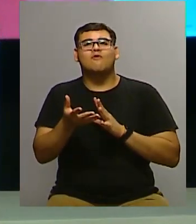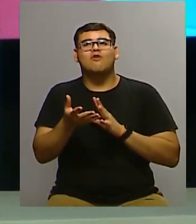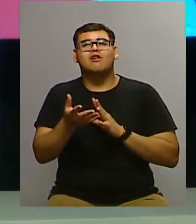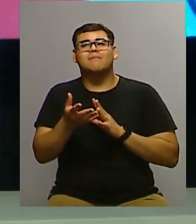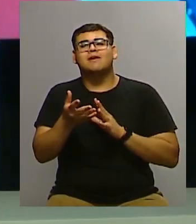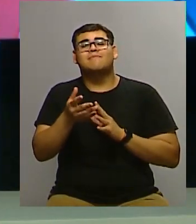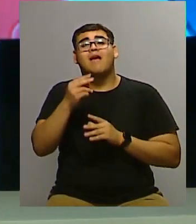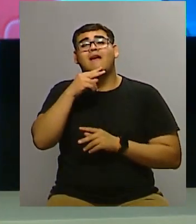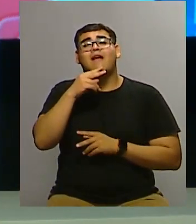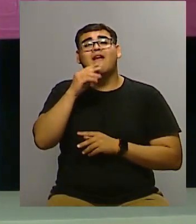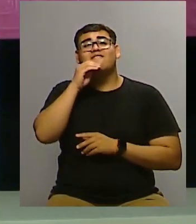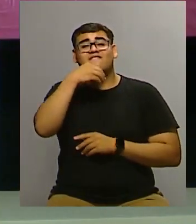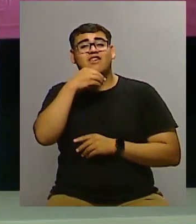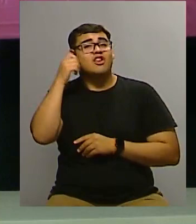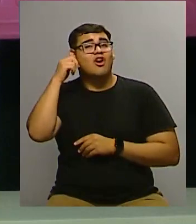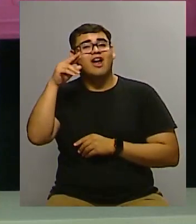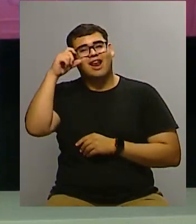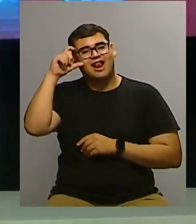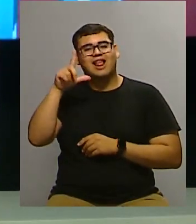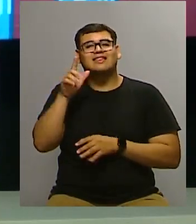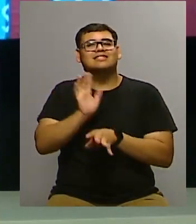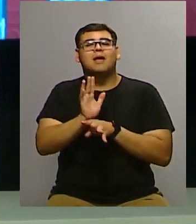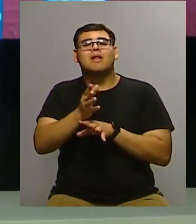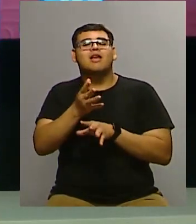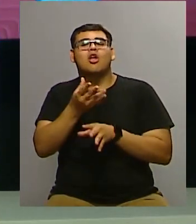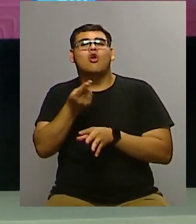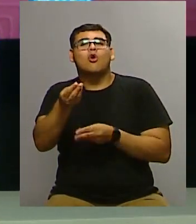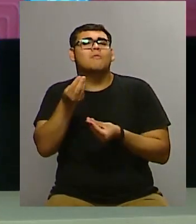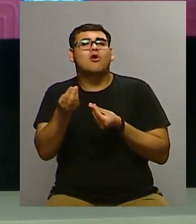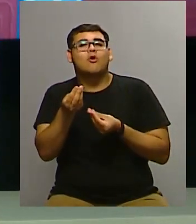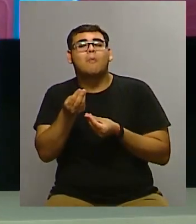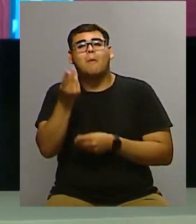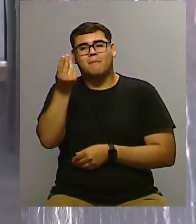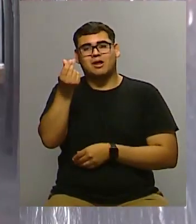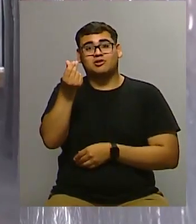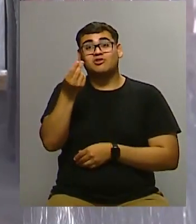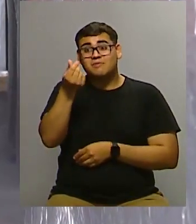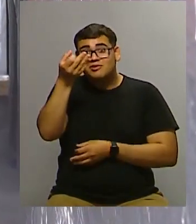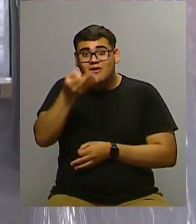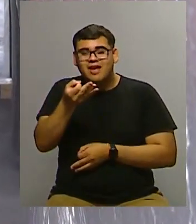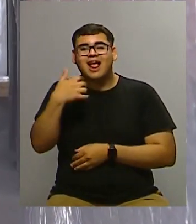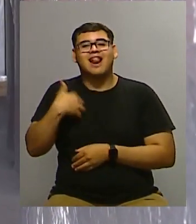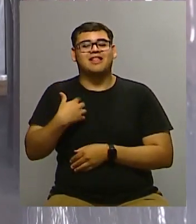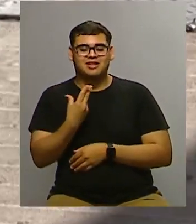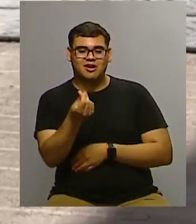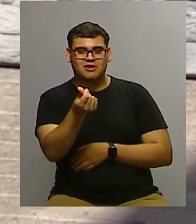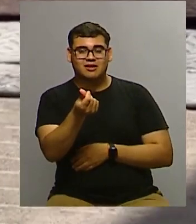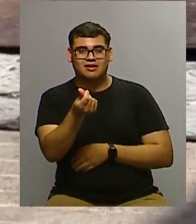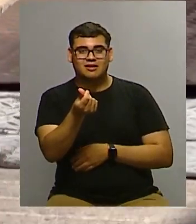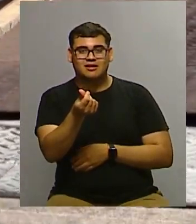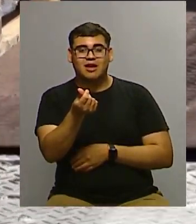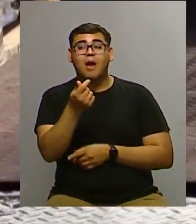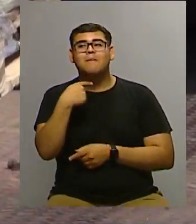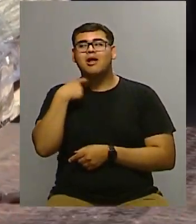mercado infiel porque siempre compra en función del precio. Sí. Si vos tenés buen precio, le compran a Argentina. Si Claro. que tiene buen precio, le